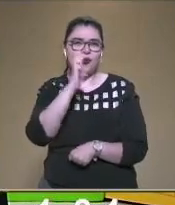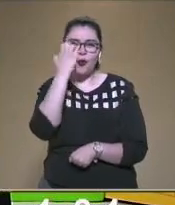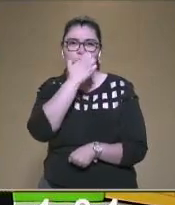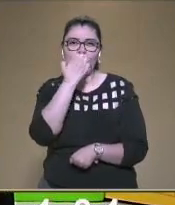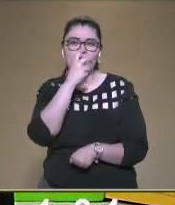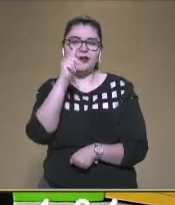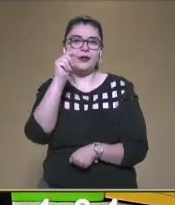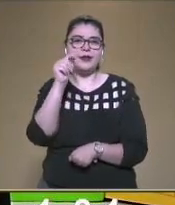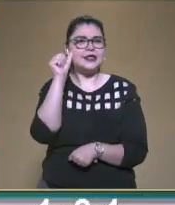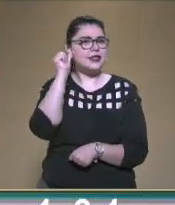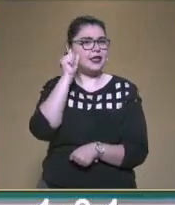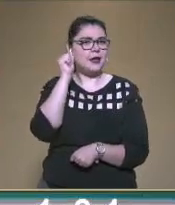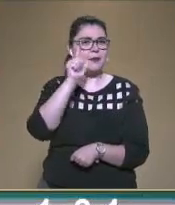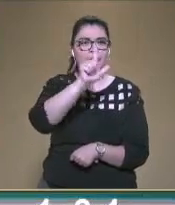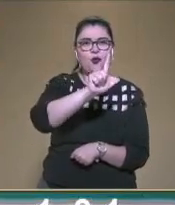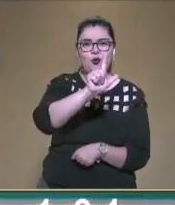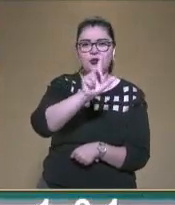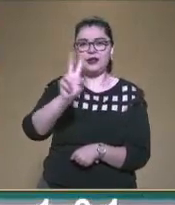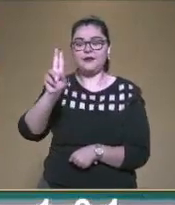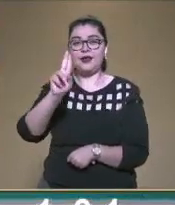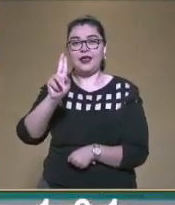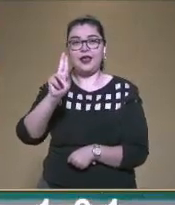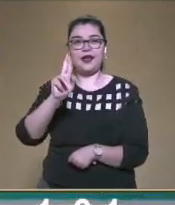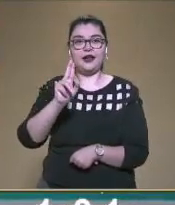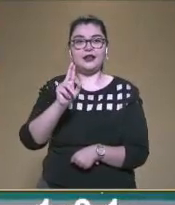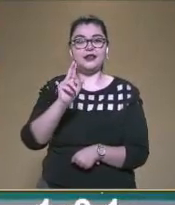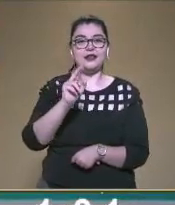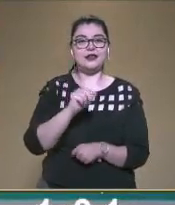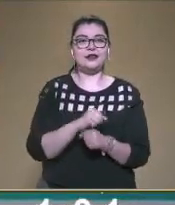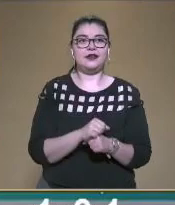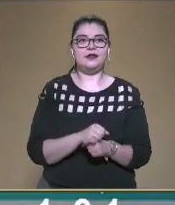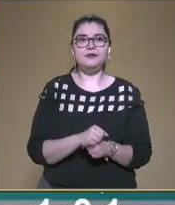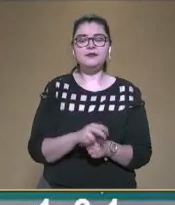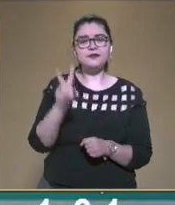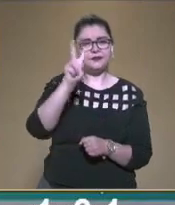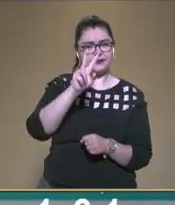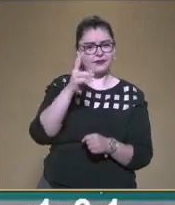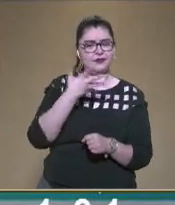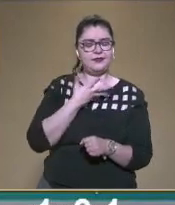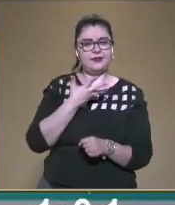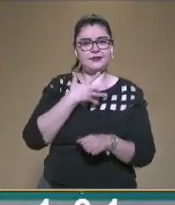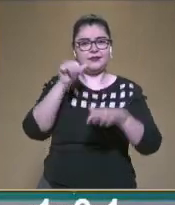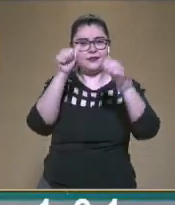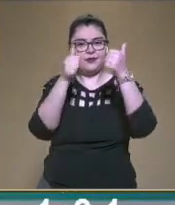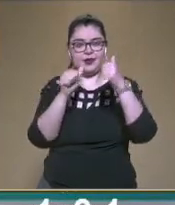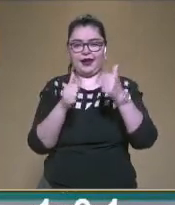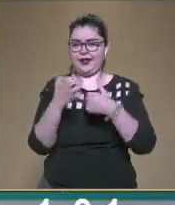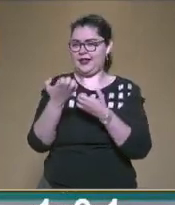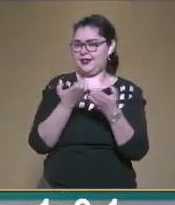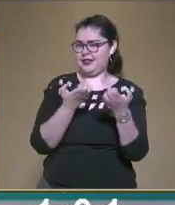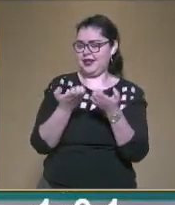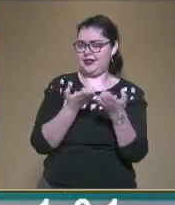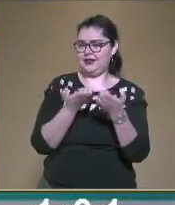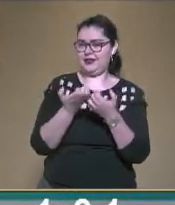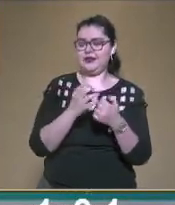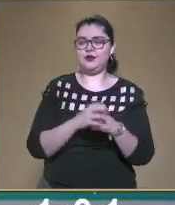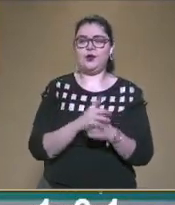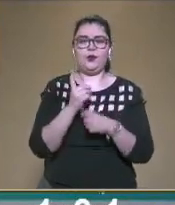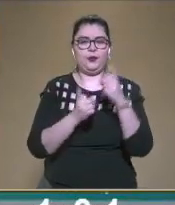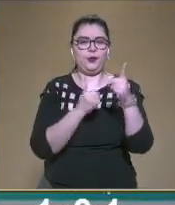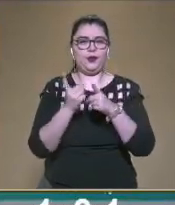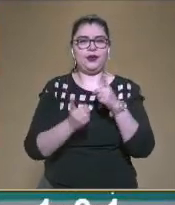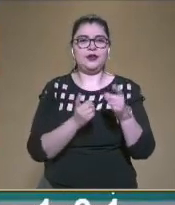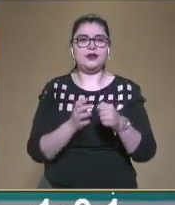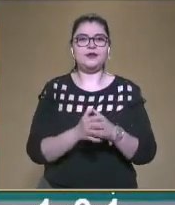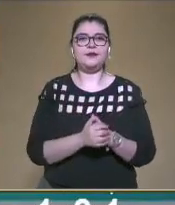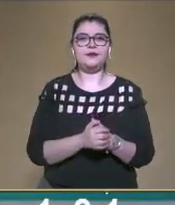semana, de lunes a jueves, y el viernes se refuerza artes, educación física y otras asignaturas que están ahí contempladas para